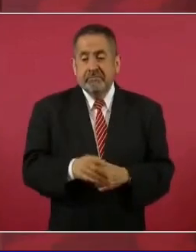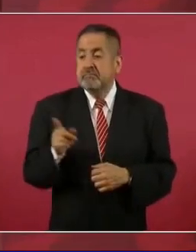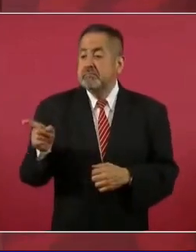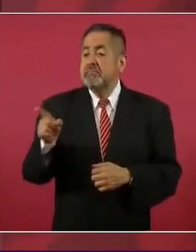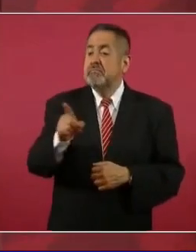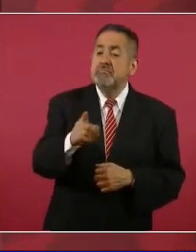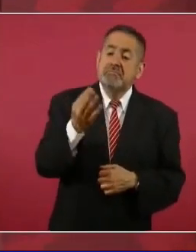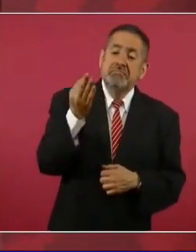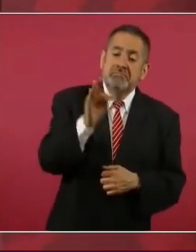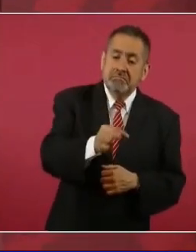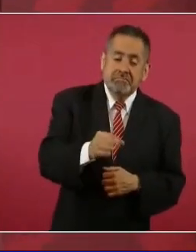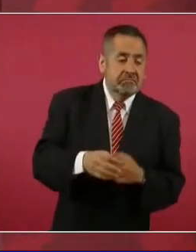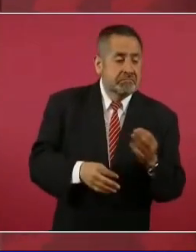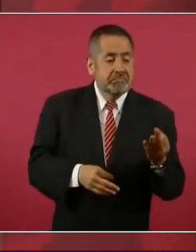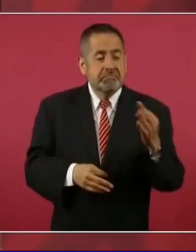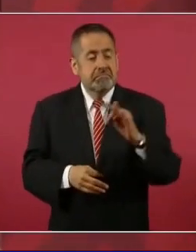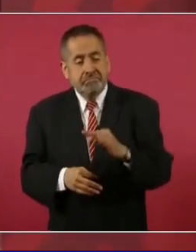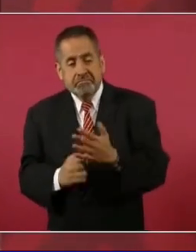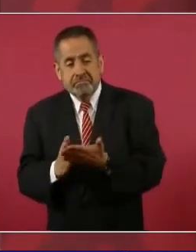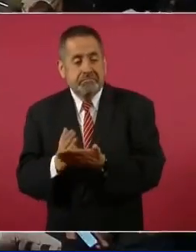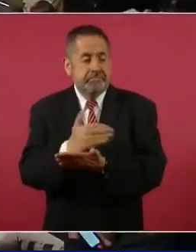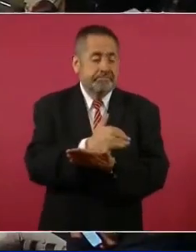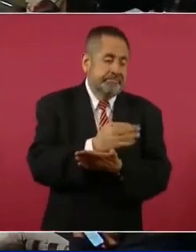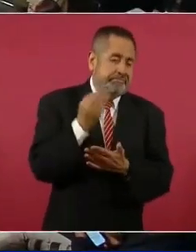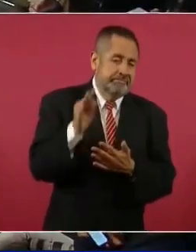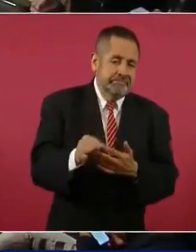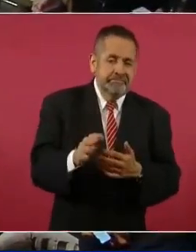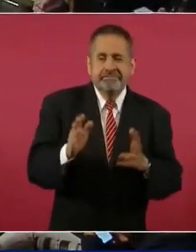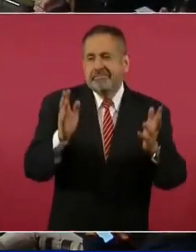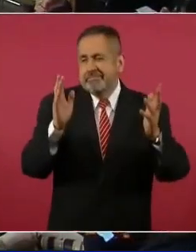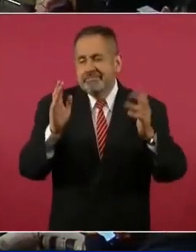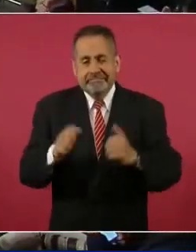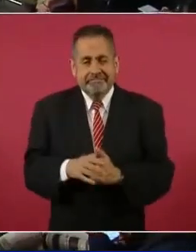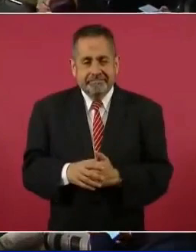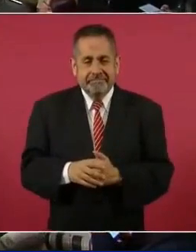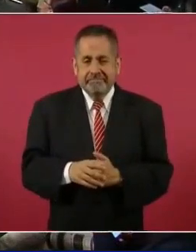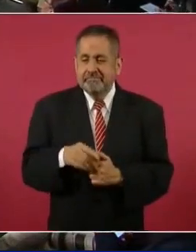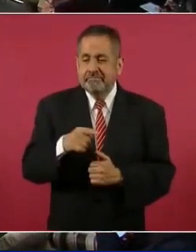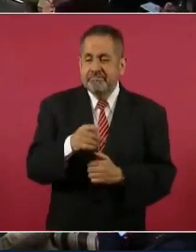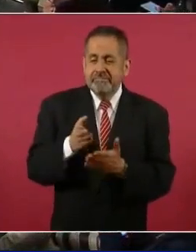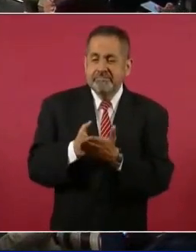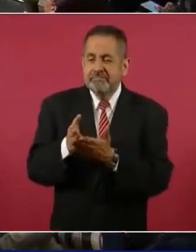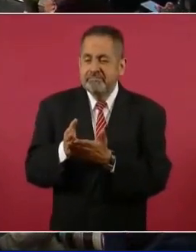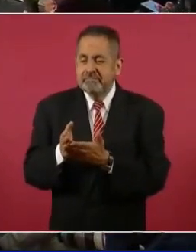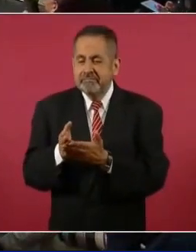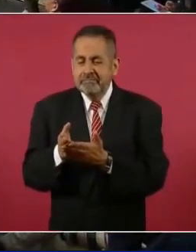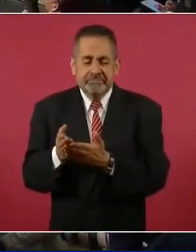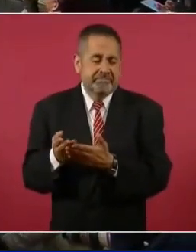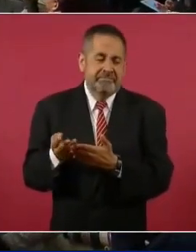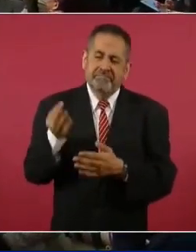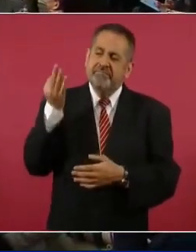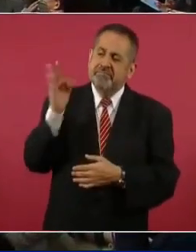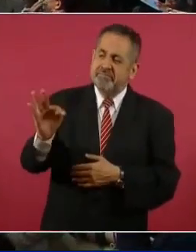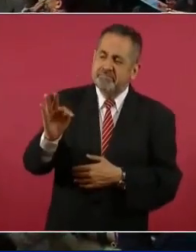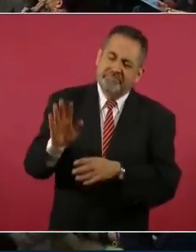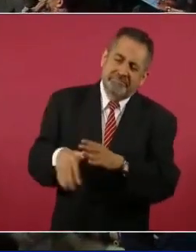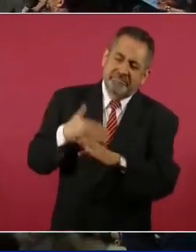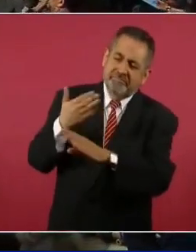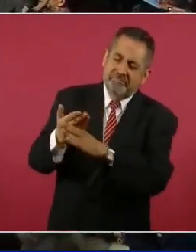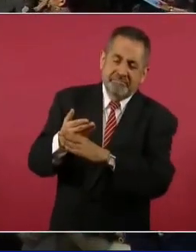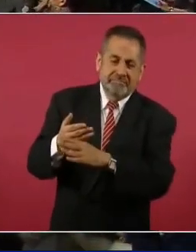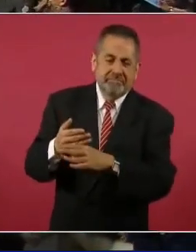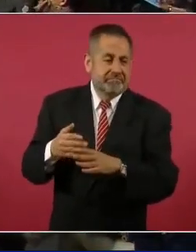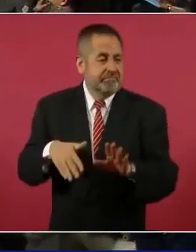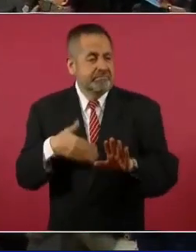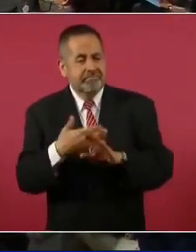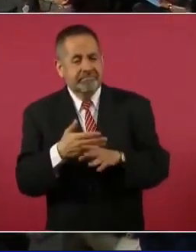traicionó la causa nuestra, que ya escribió en contra, que ya declaró en contra, que